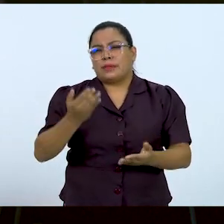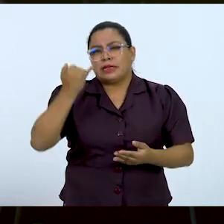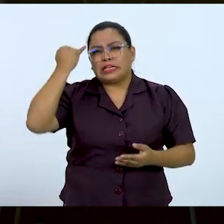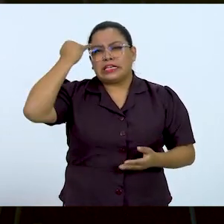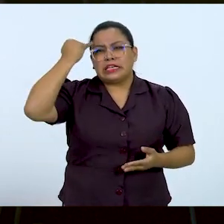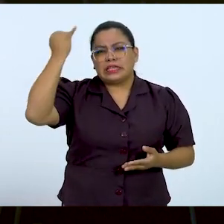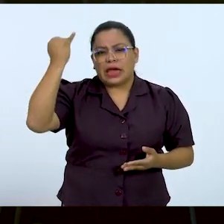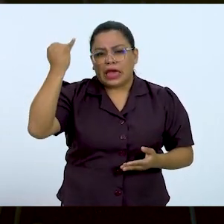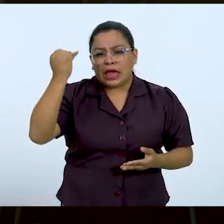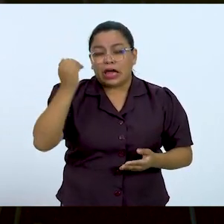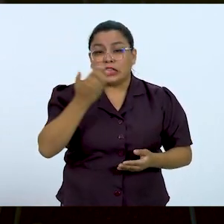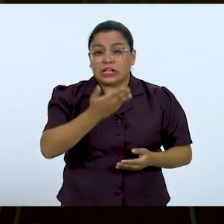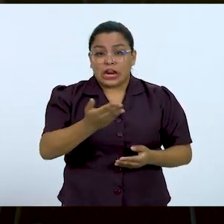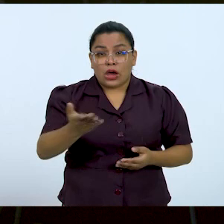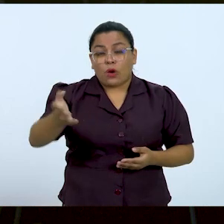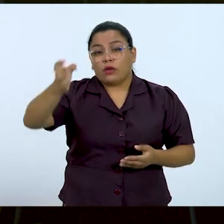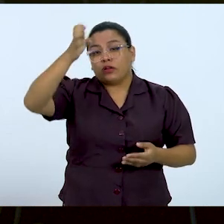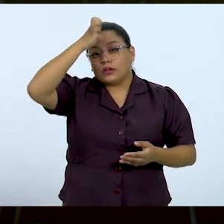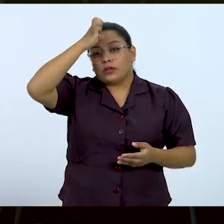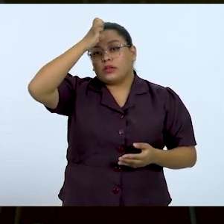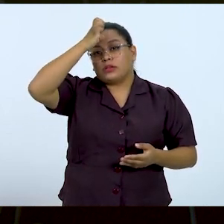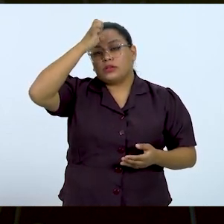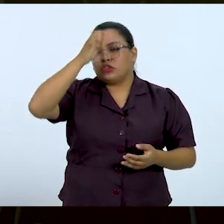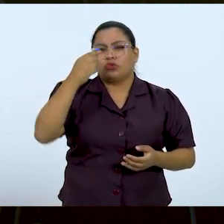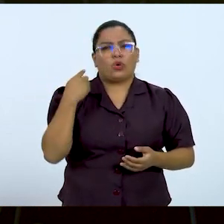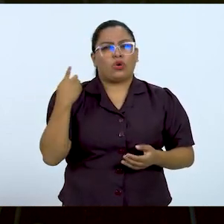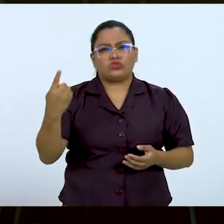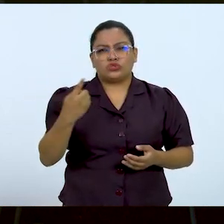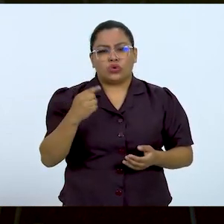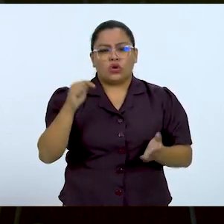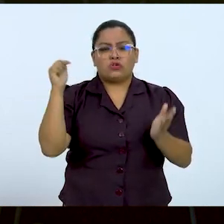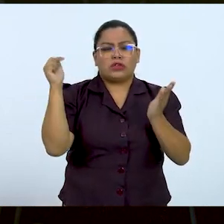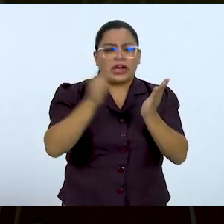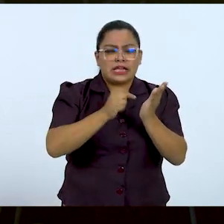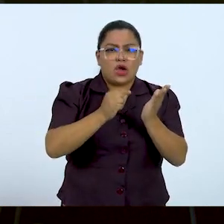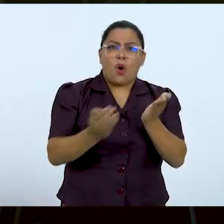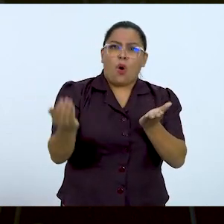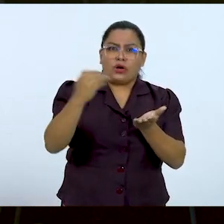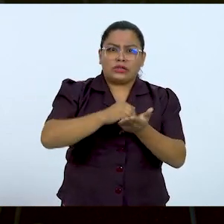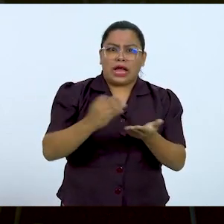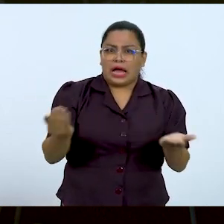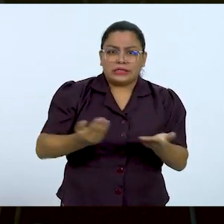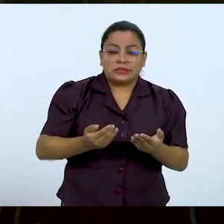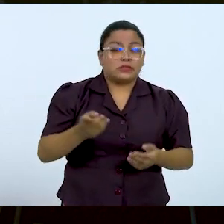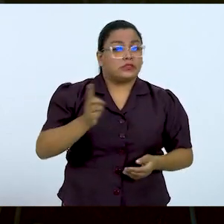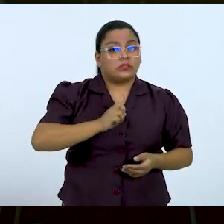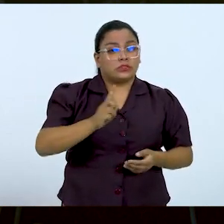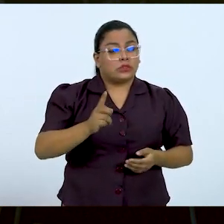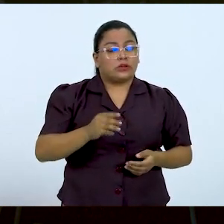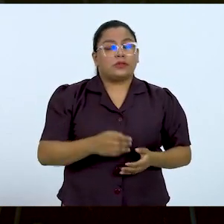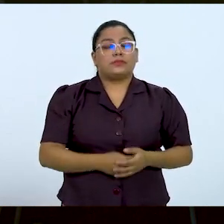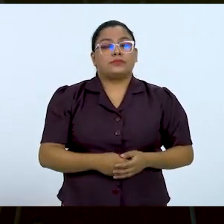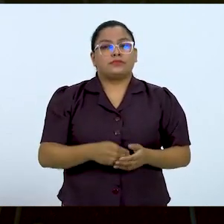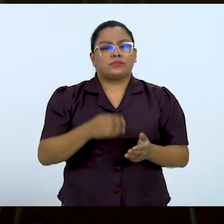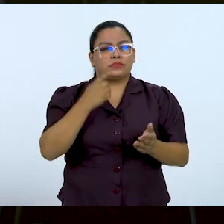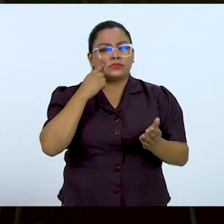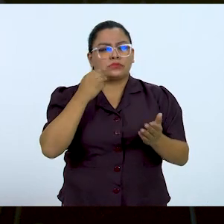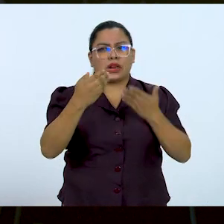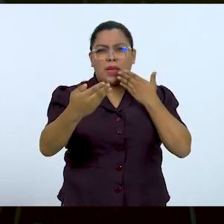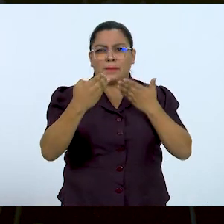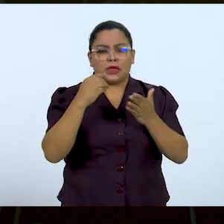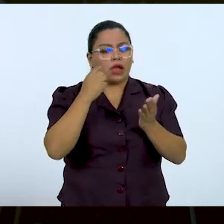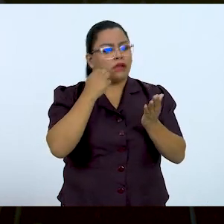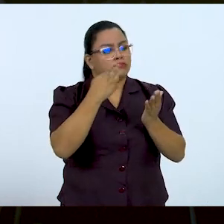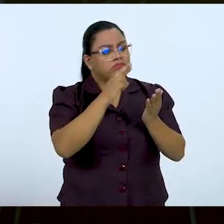de dónde tiene el error y no simplemente indicarle que lo haga nuevamente. Entonces, indicamos dónde